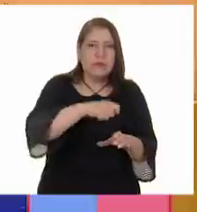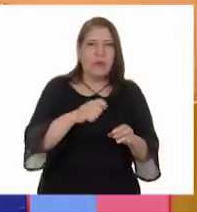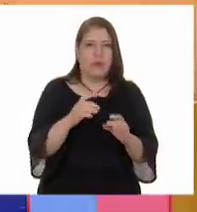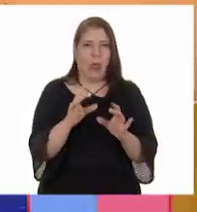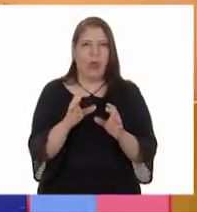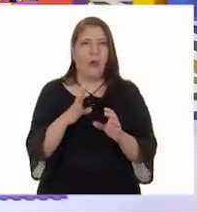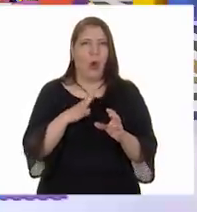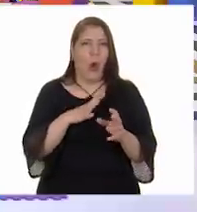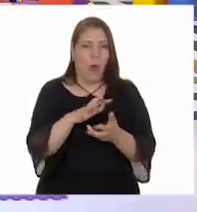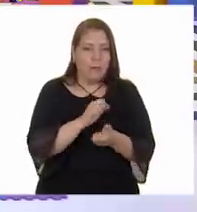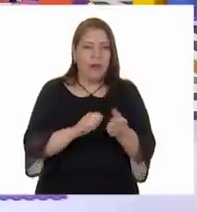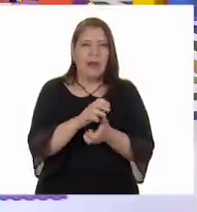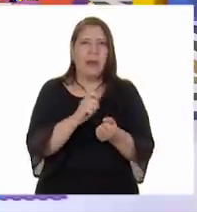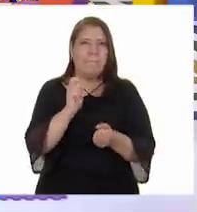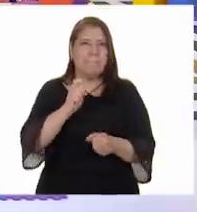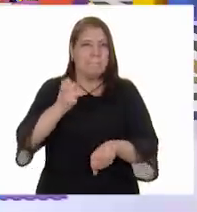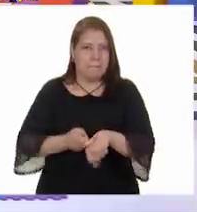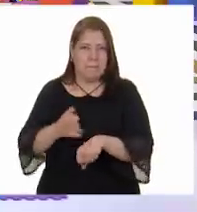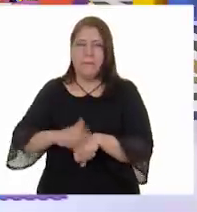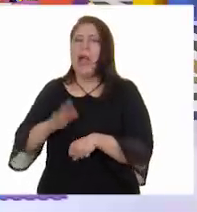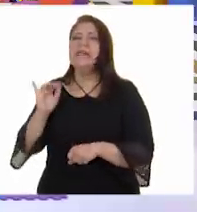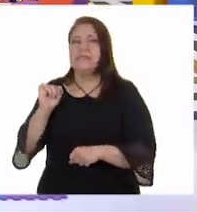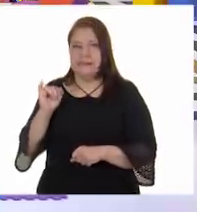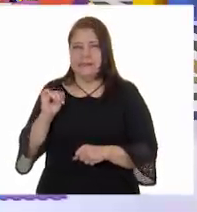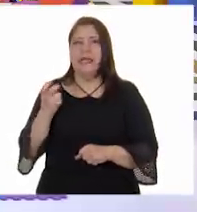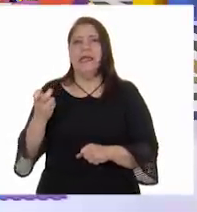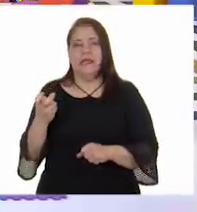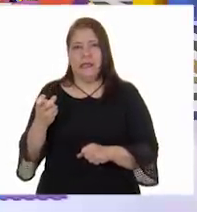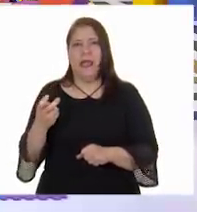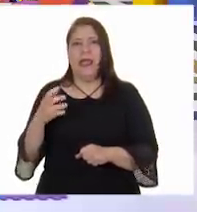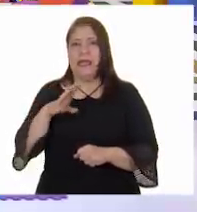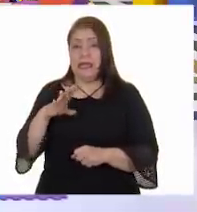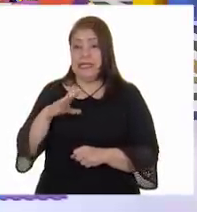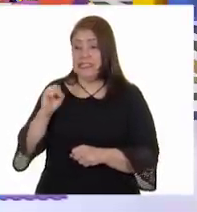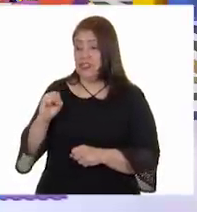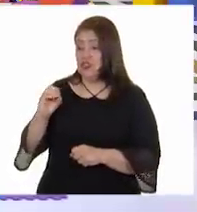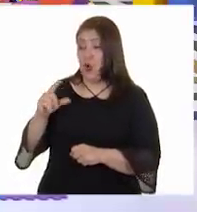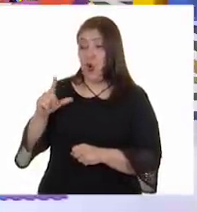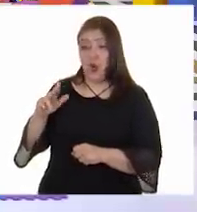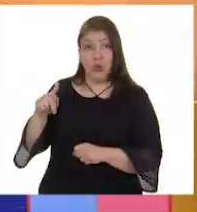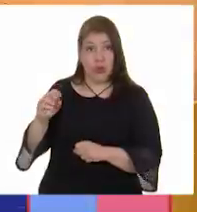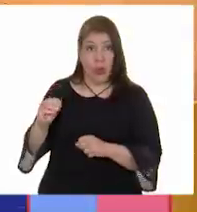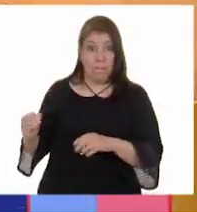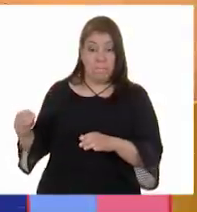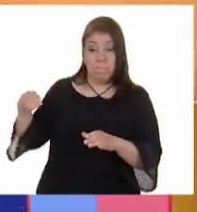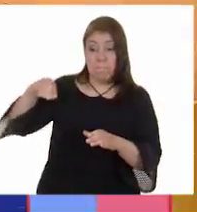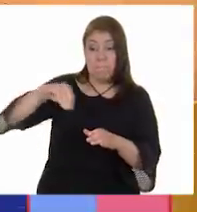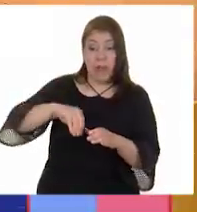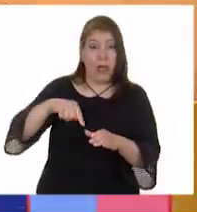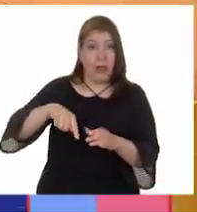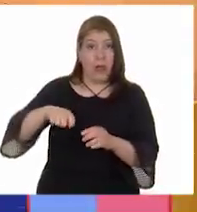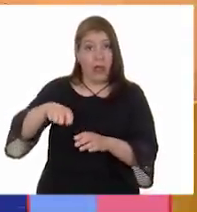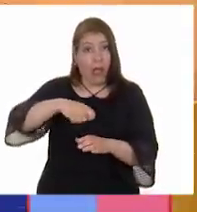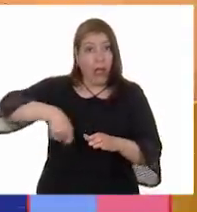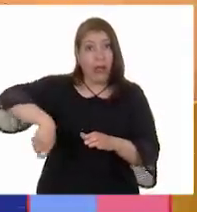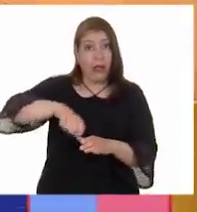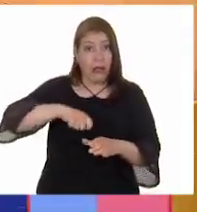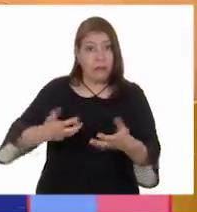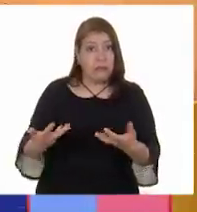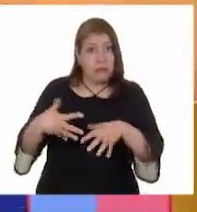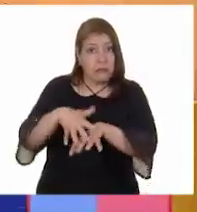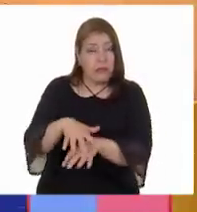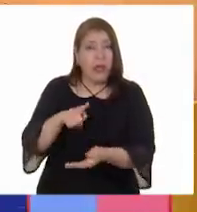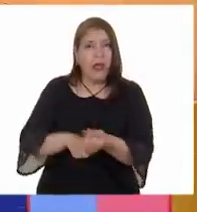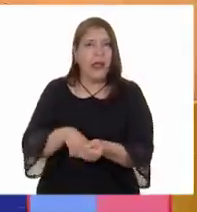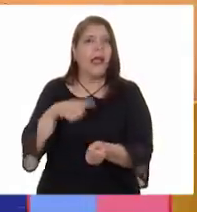pasada. La clase pasada, sí, más dura, fíjate más pegajosa. Ese soluto que estamos agregando a nuestra mezcla, dependiendo de la cantidad,